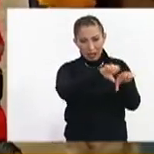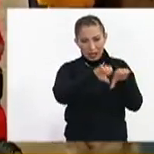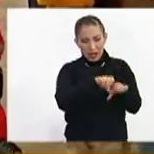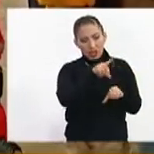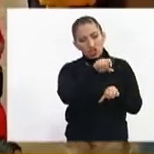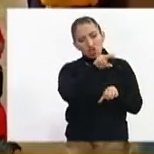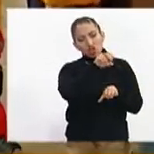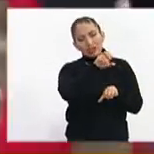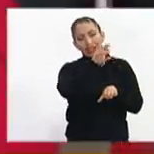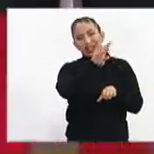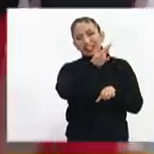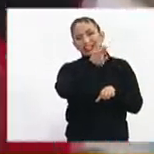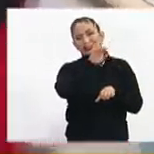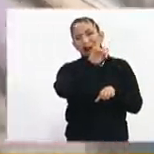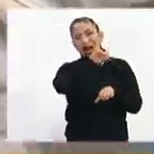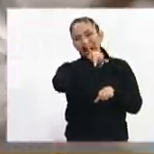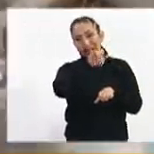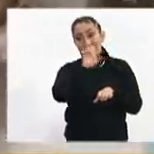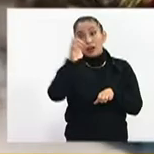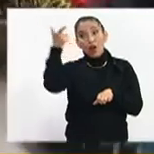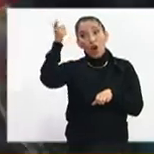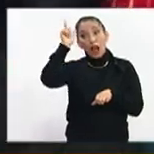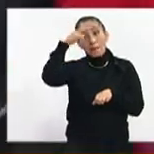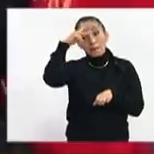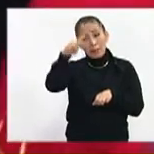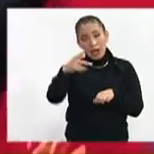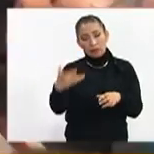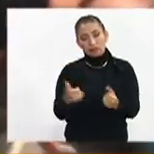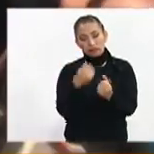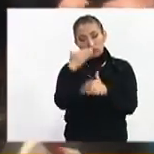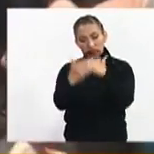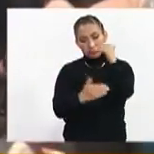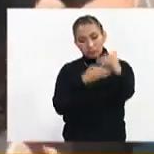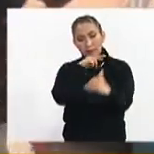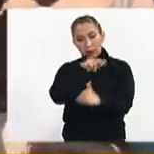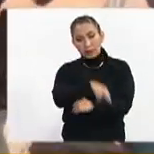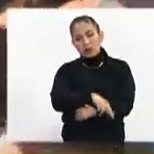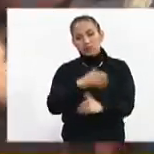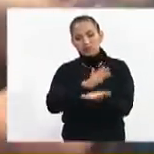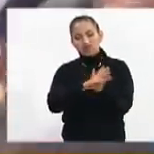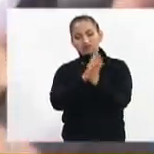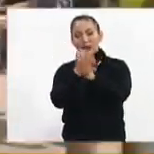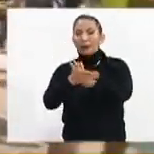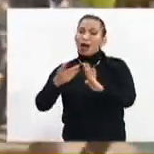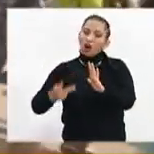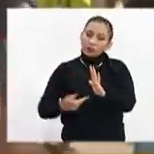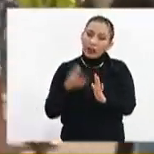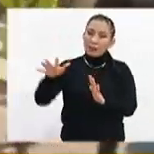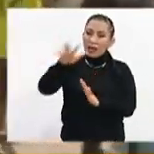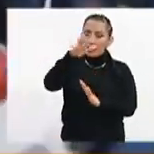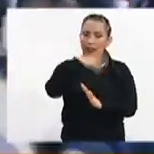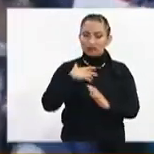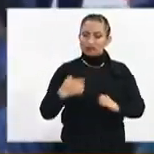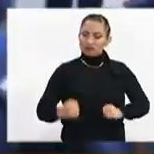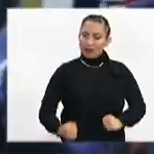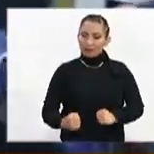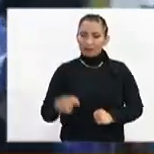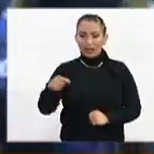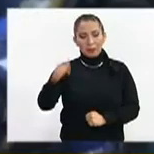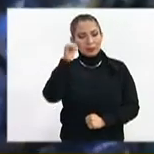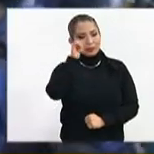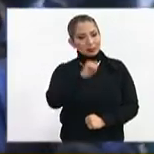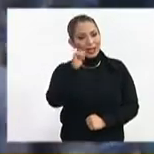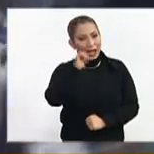Dudi Mizrahi, deseó que México se recupere de manera rápida de esta tragedia para que vuelva a ser tan robusto